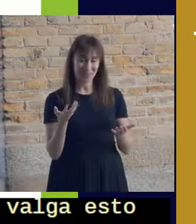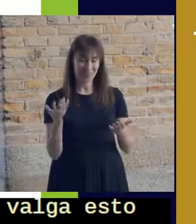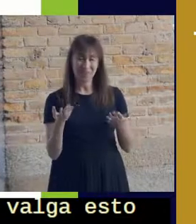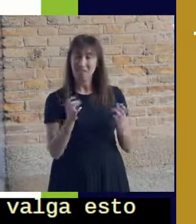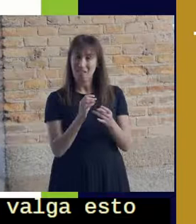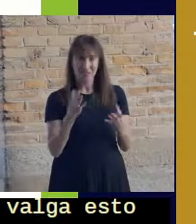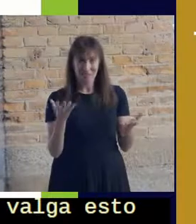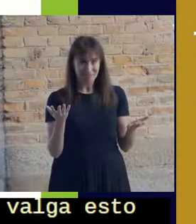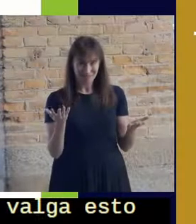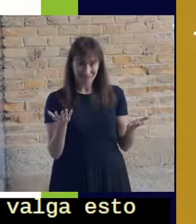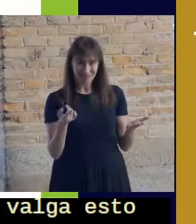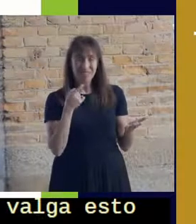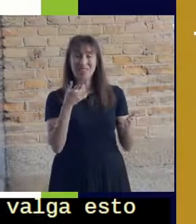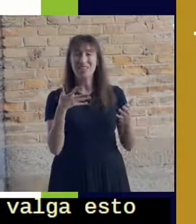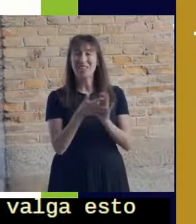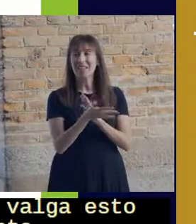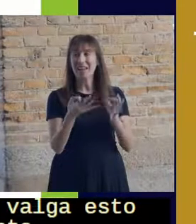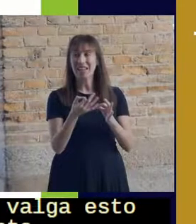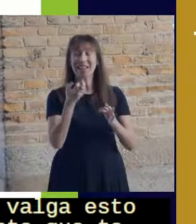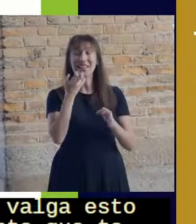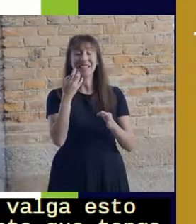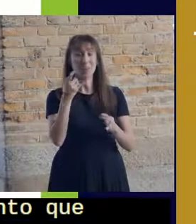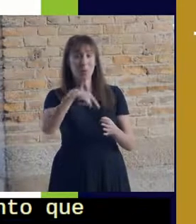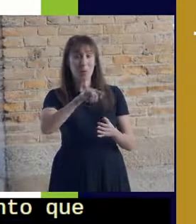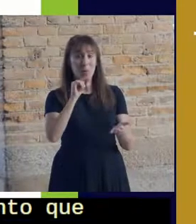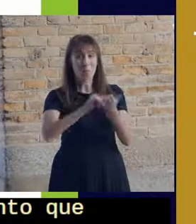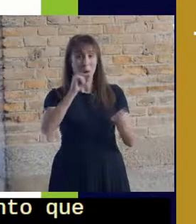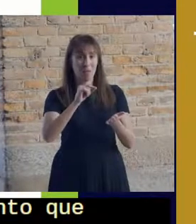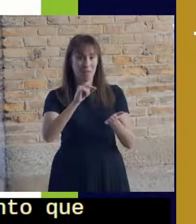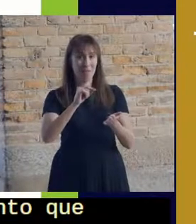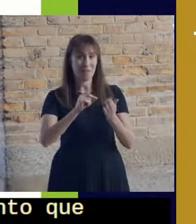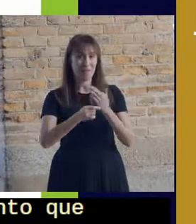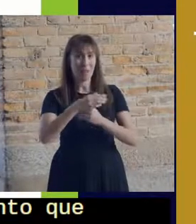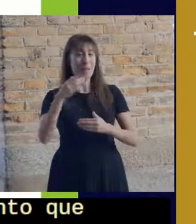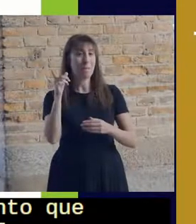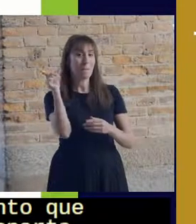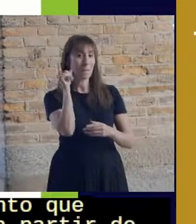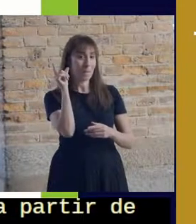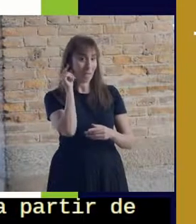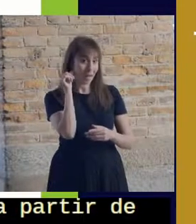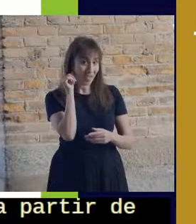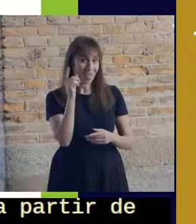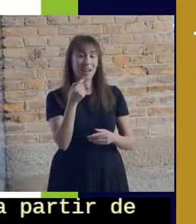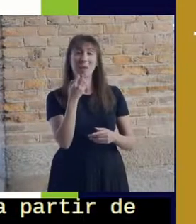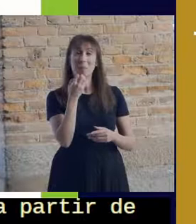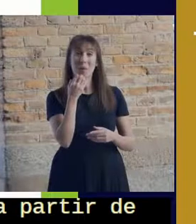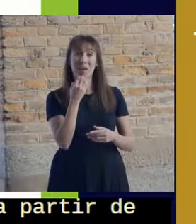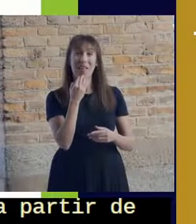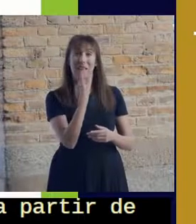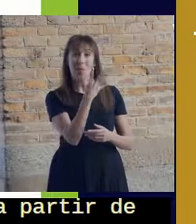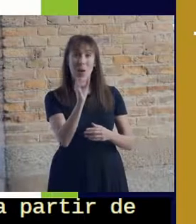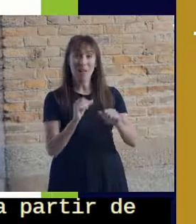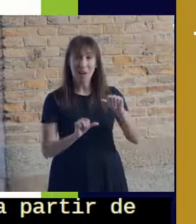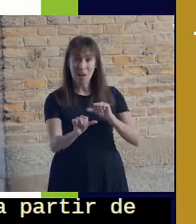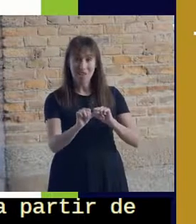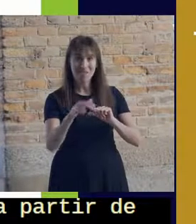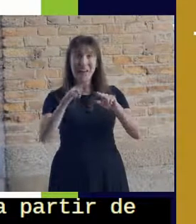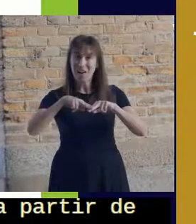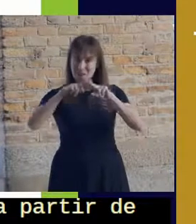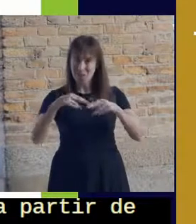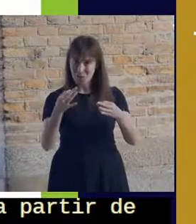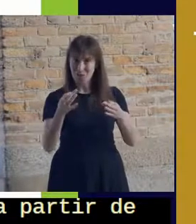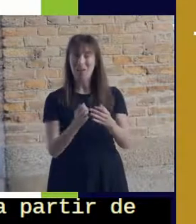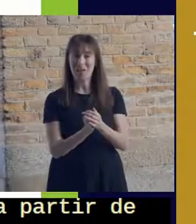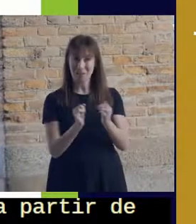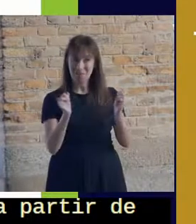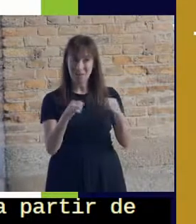Entonces es decir que en el momento que tengáis pérdida auditiva y ya está estudiado que a partir de los 40 iros revisando ya vale Esa